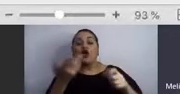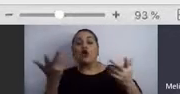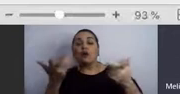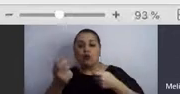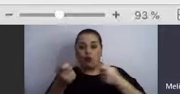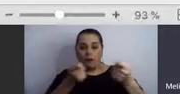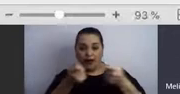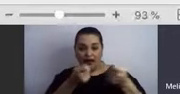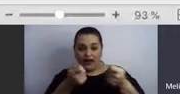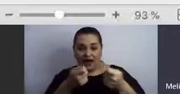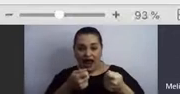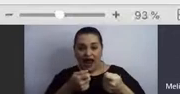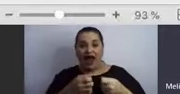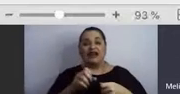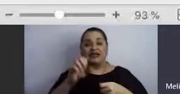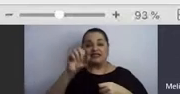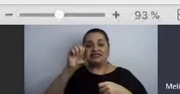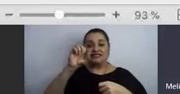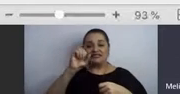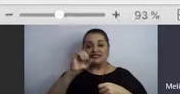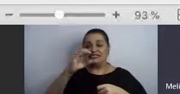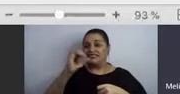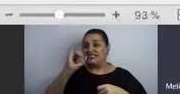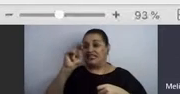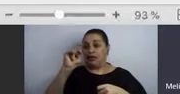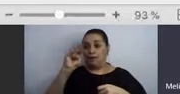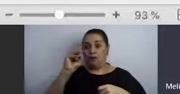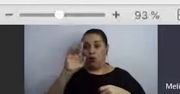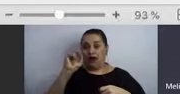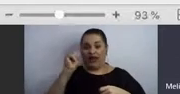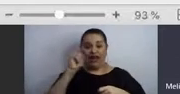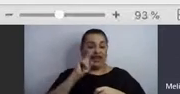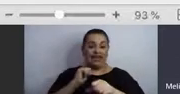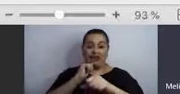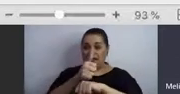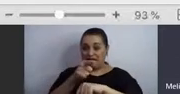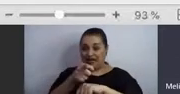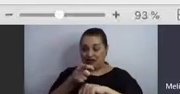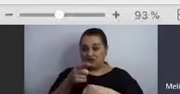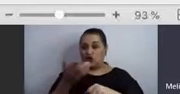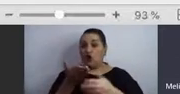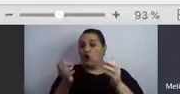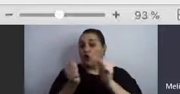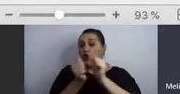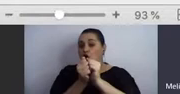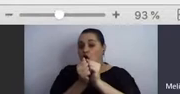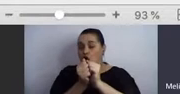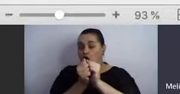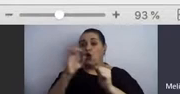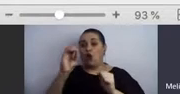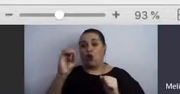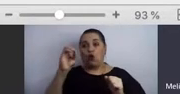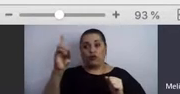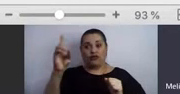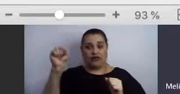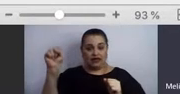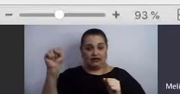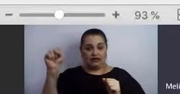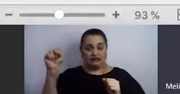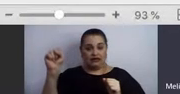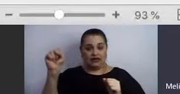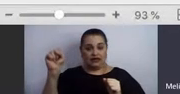incorporando lo que es la implementación con el ODS que le